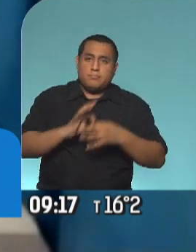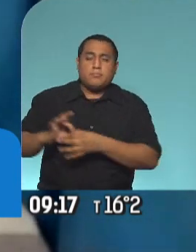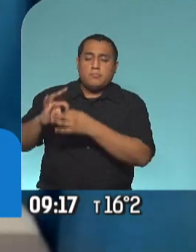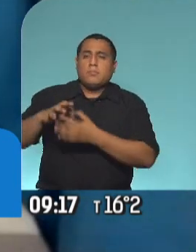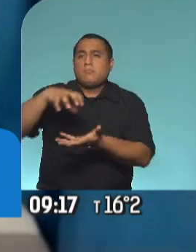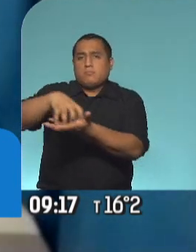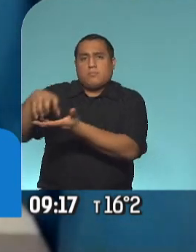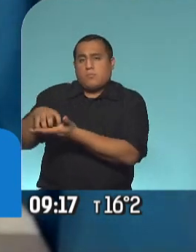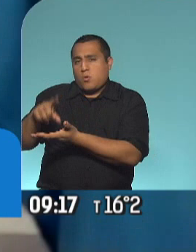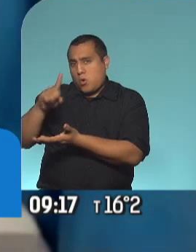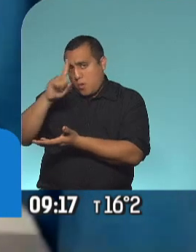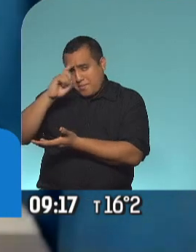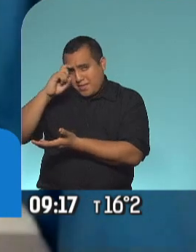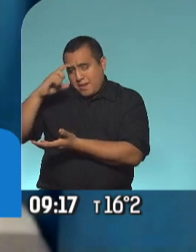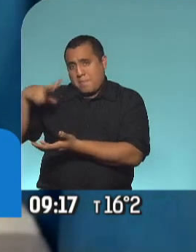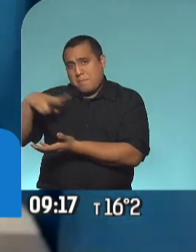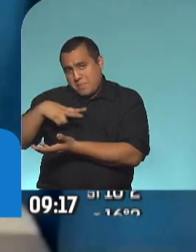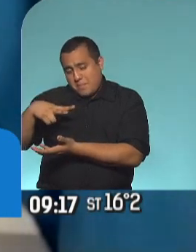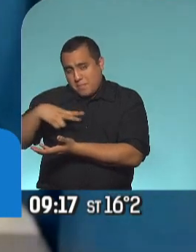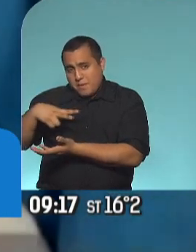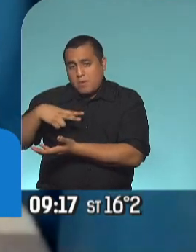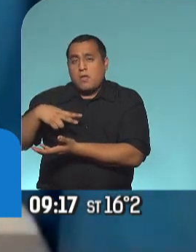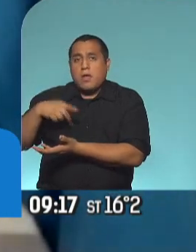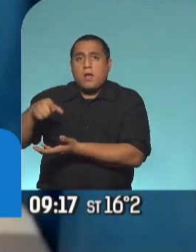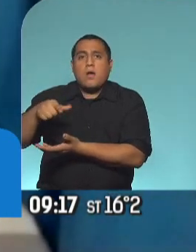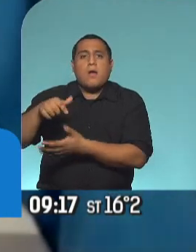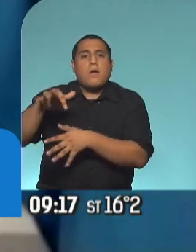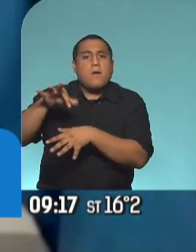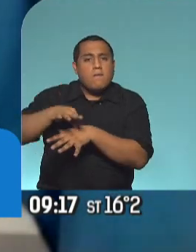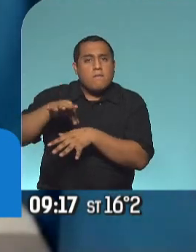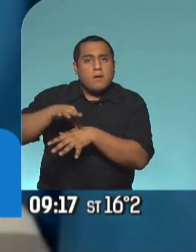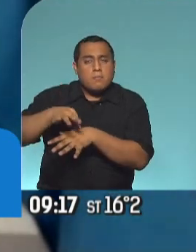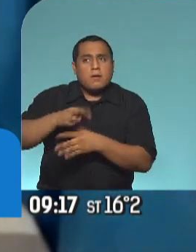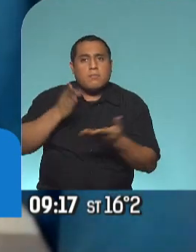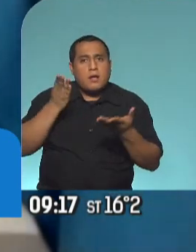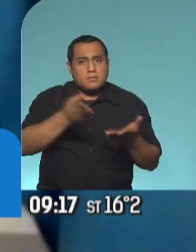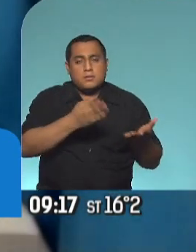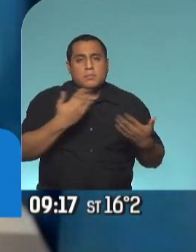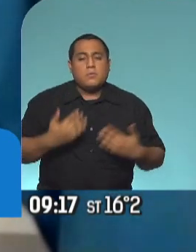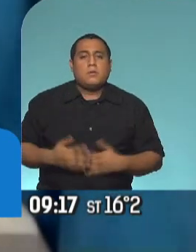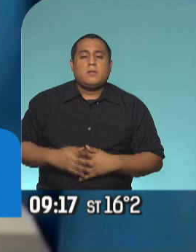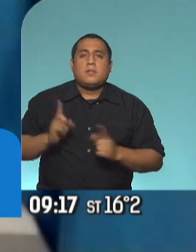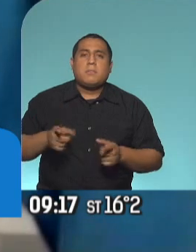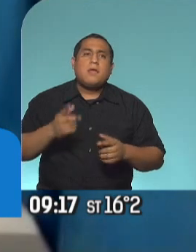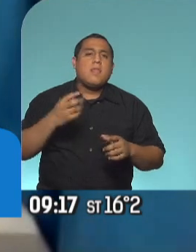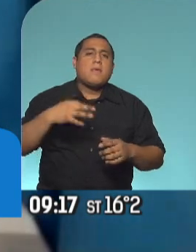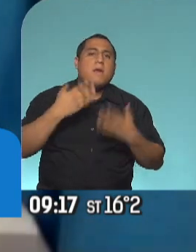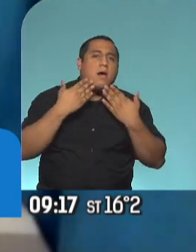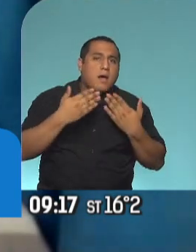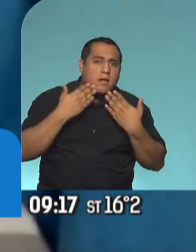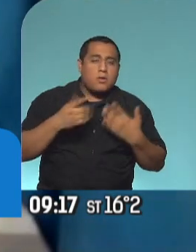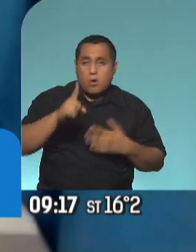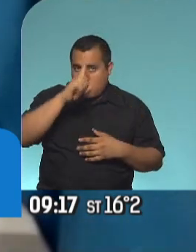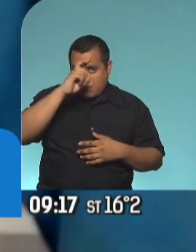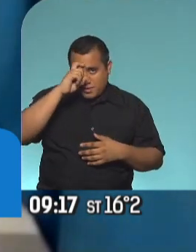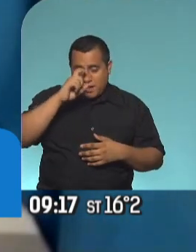clínicas privadas como en los hospitales pacientes mutualizados y no mutualizados. También debo decir y agradecer que el Hospital Virgen